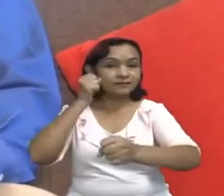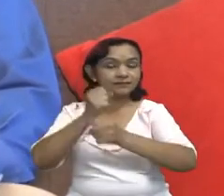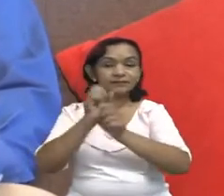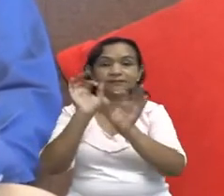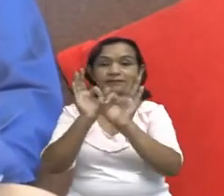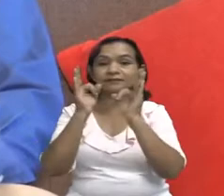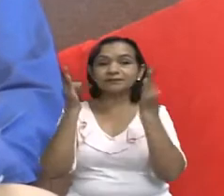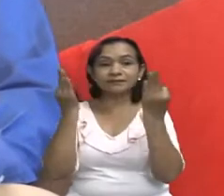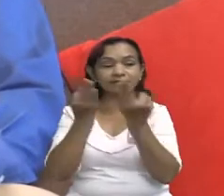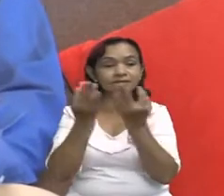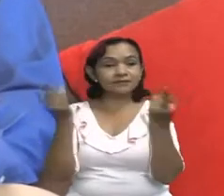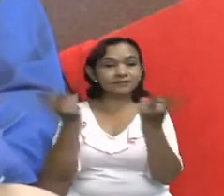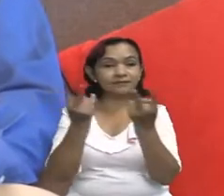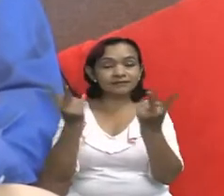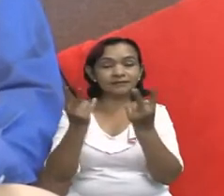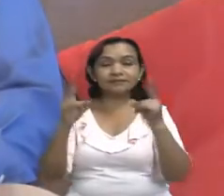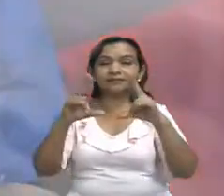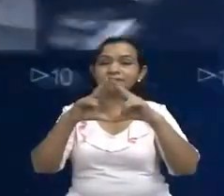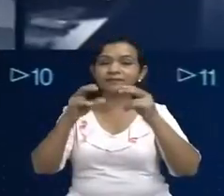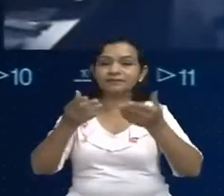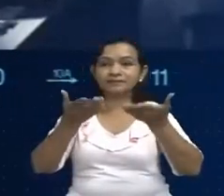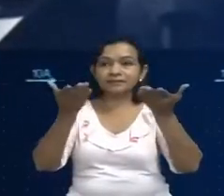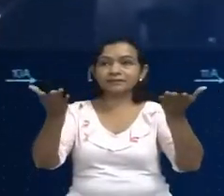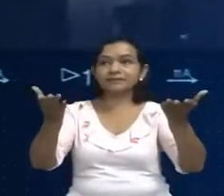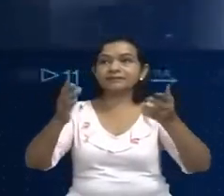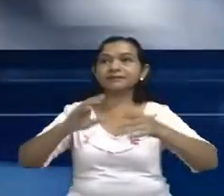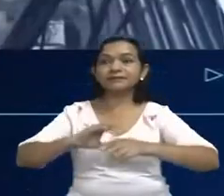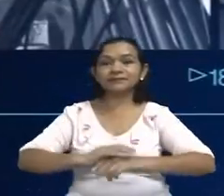familias nicaragüenses. Adelante con el reportaje.